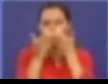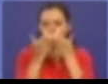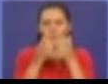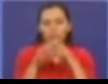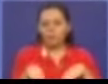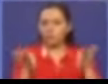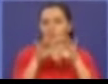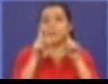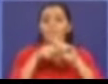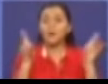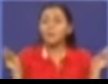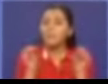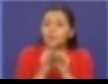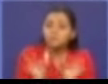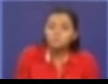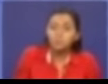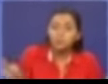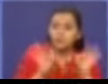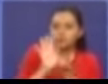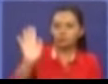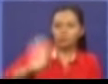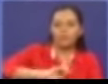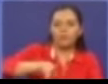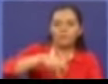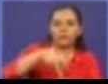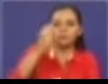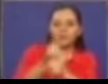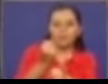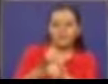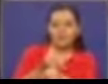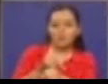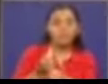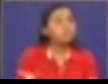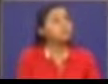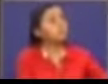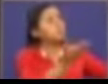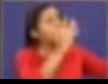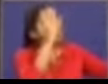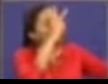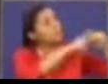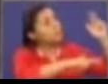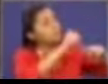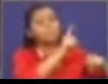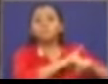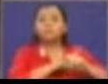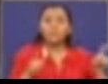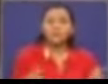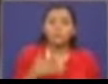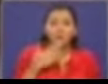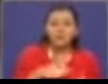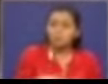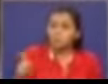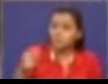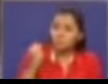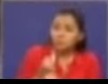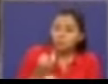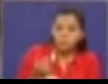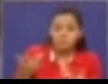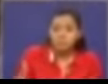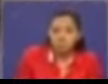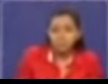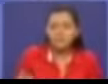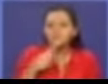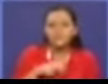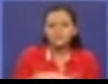importante, pero lo fundamental son ustedes. Sin ustedes esta infraestructura serviría de muy poco. Todavía la falta de cultura